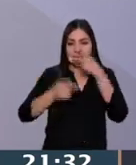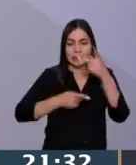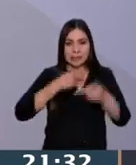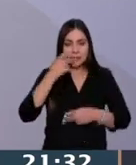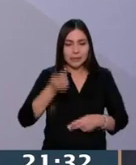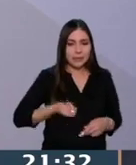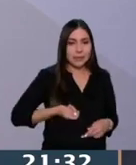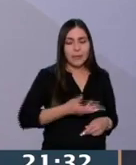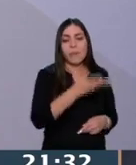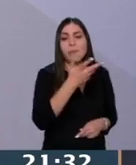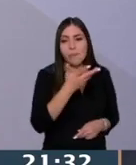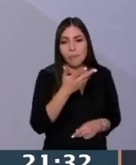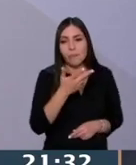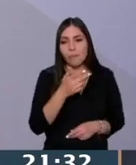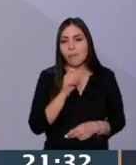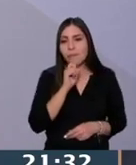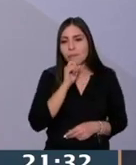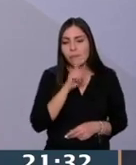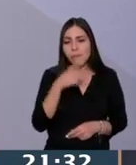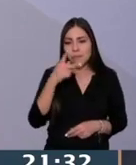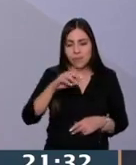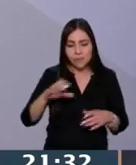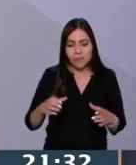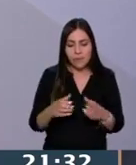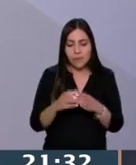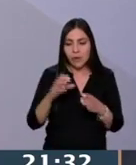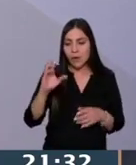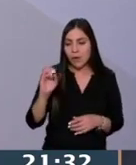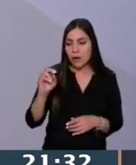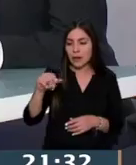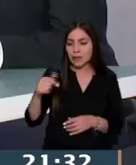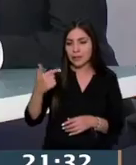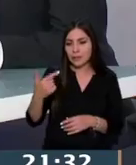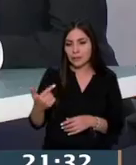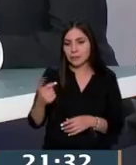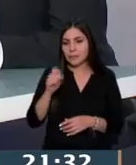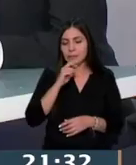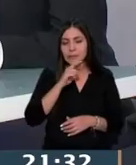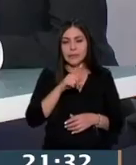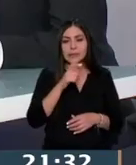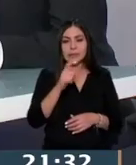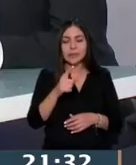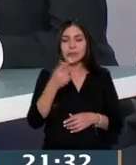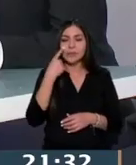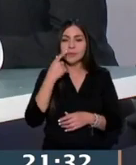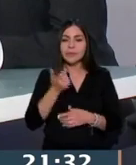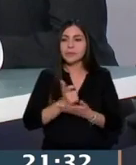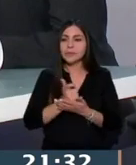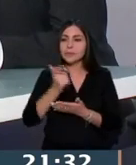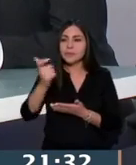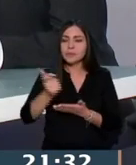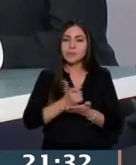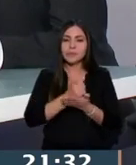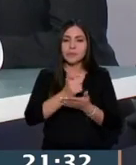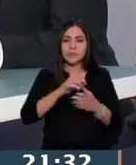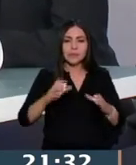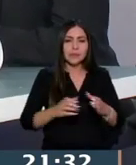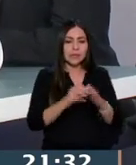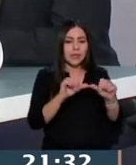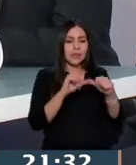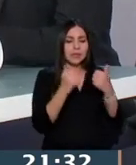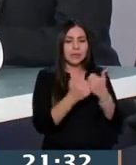paso, la misma organización que financia a esta organización de derecha le da dinero a Mexicanos contra la